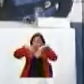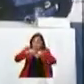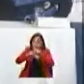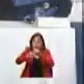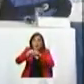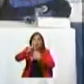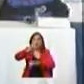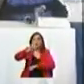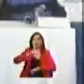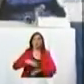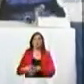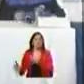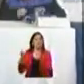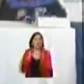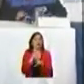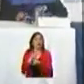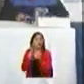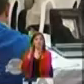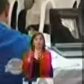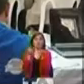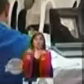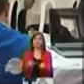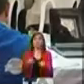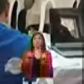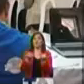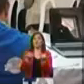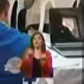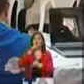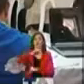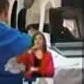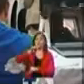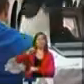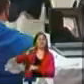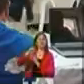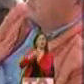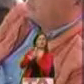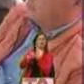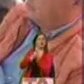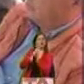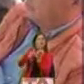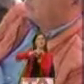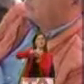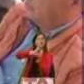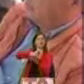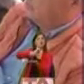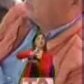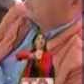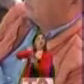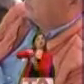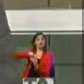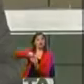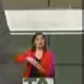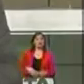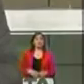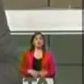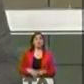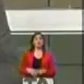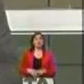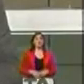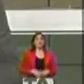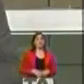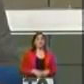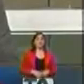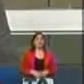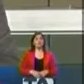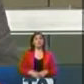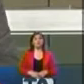electoral. Por otro lado, los consejeros también actualizaron las cifras de notificaciones y capacitaciones a los miembros de juntas receptoras del voto. Estamos